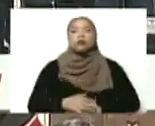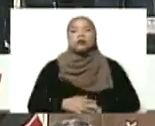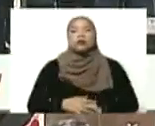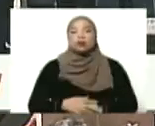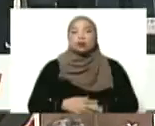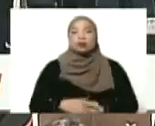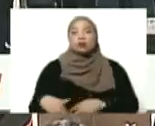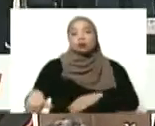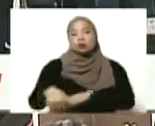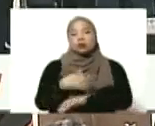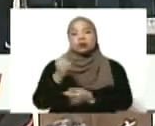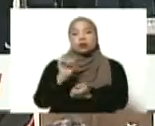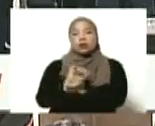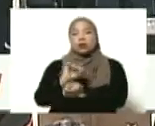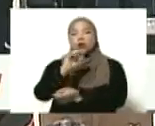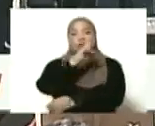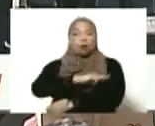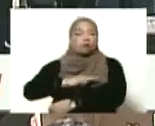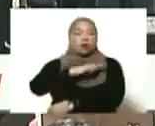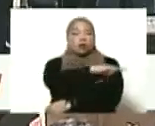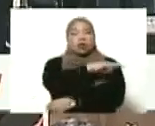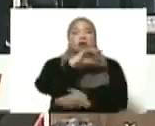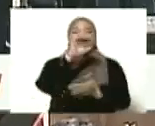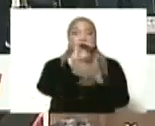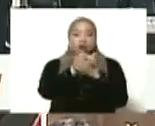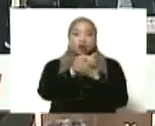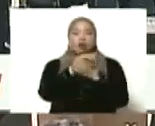en la cárcel y en los hospitales.